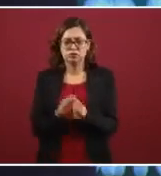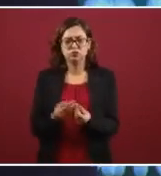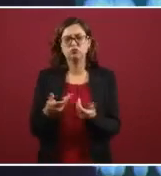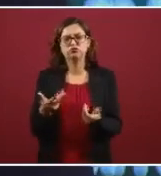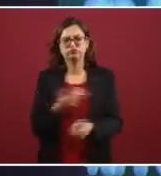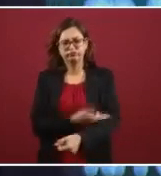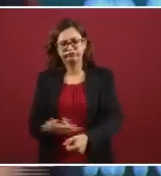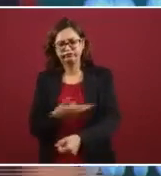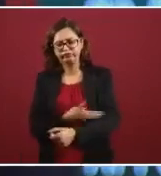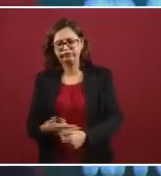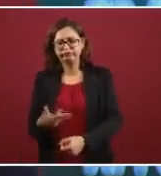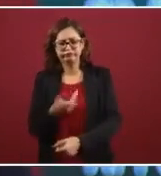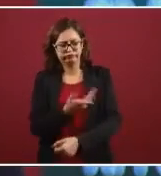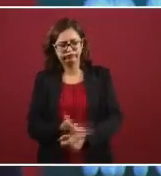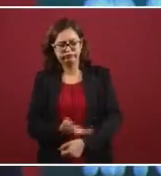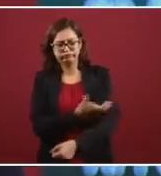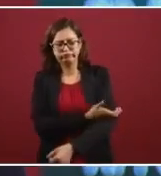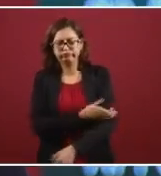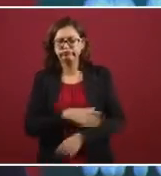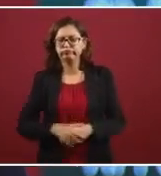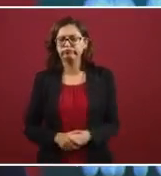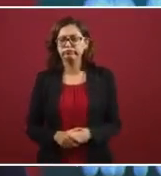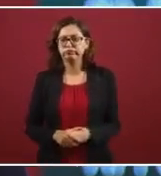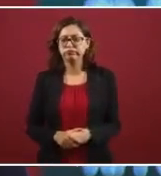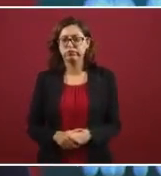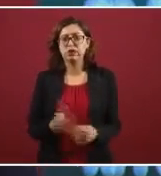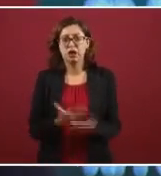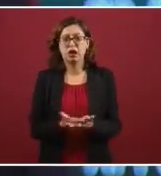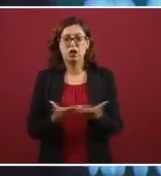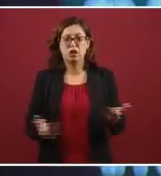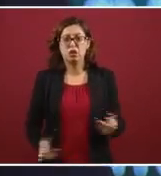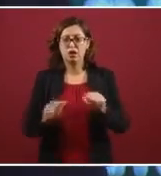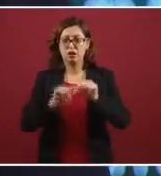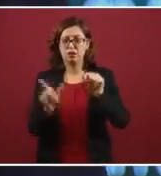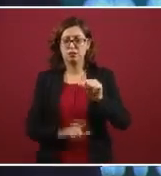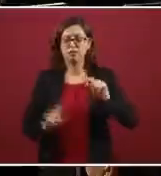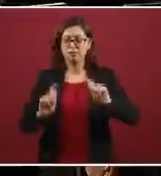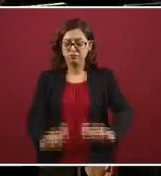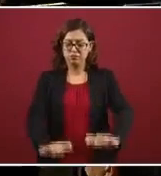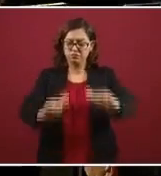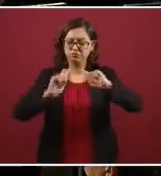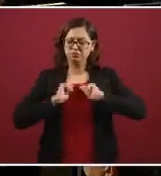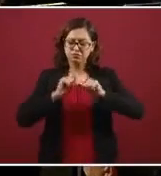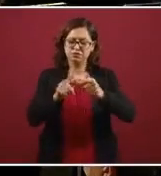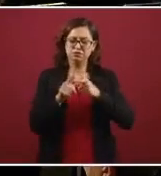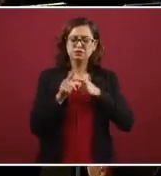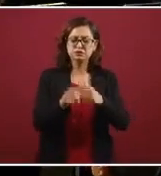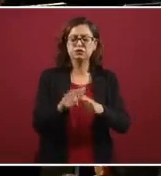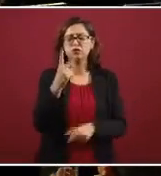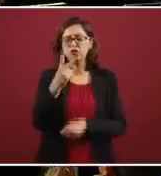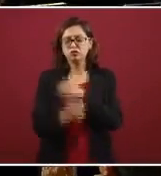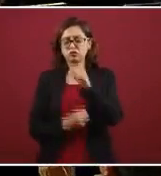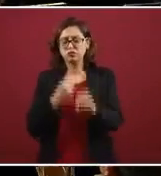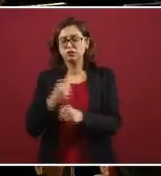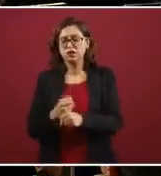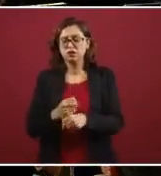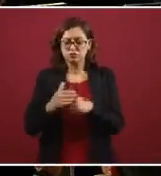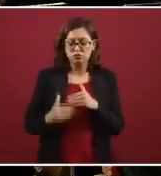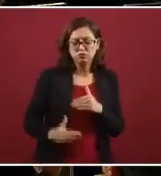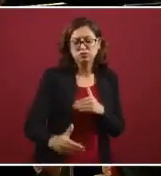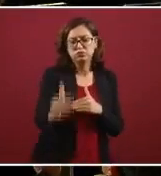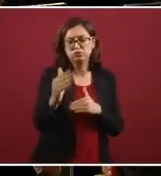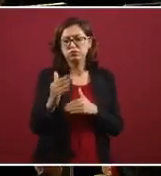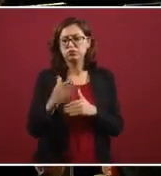acompaña. México toma la presidencia, señor presidente, por 2 años más, y yo quiero agradecerle a Marina Arismendi porque